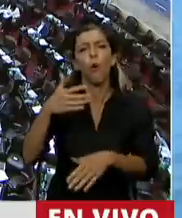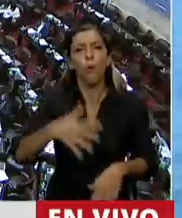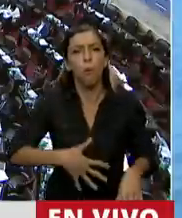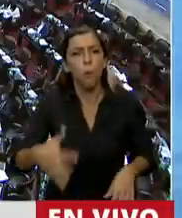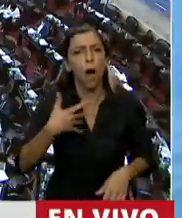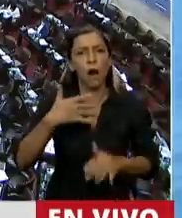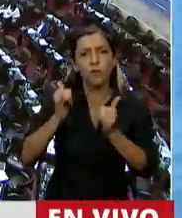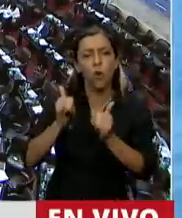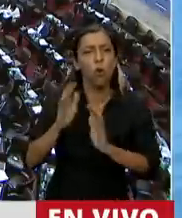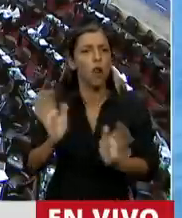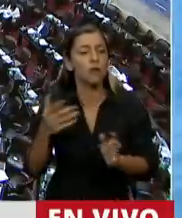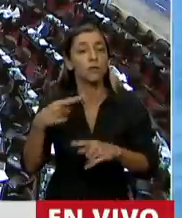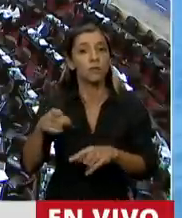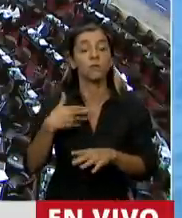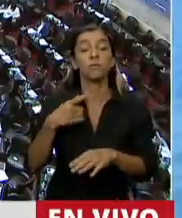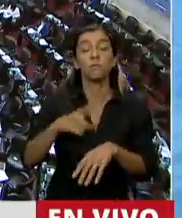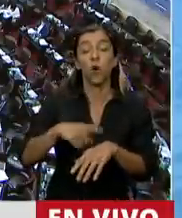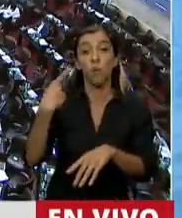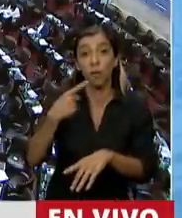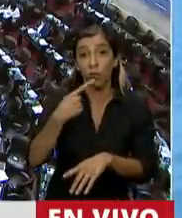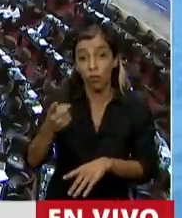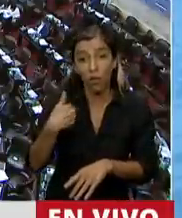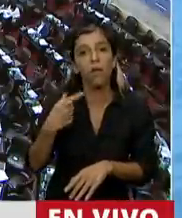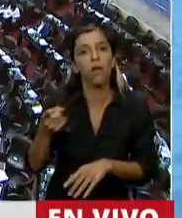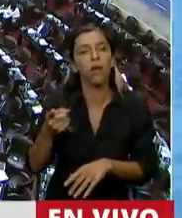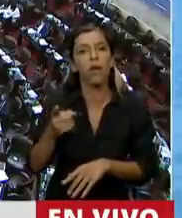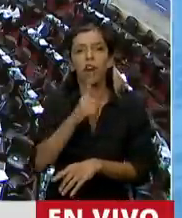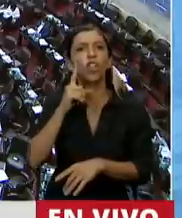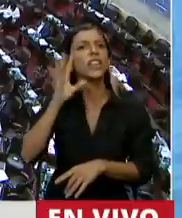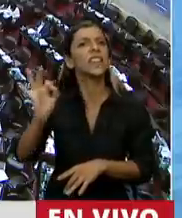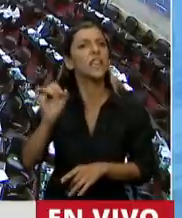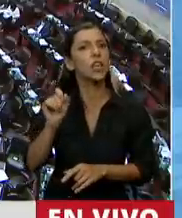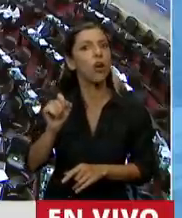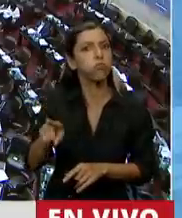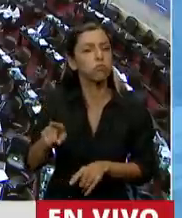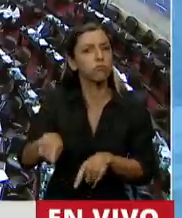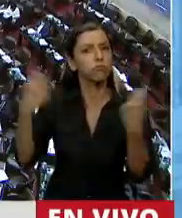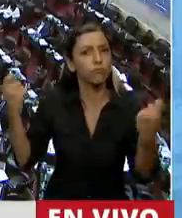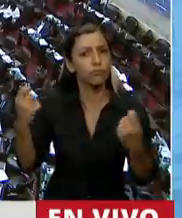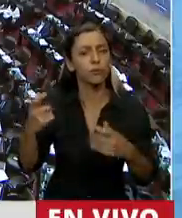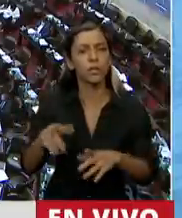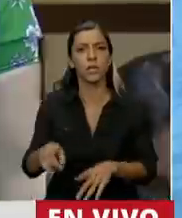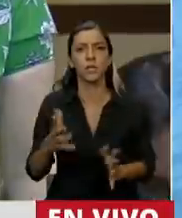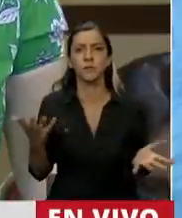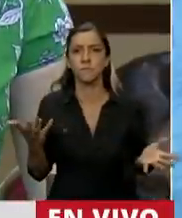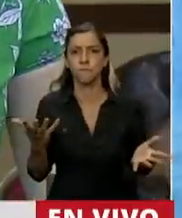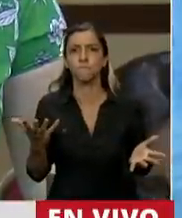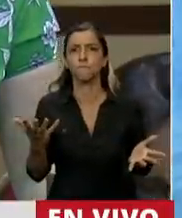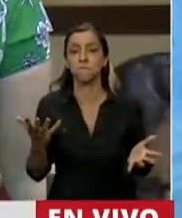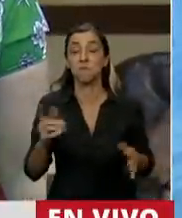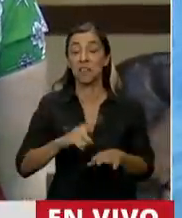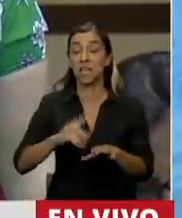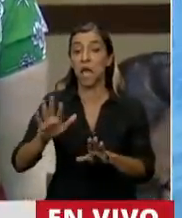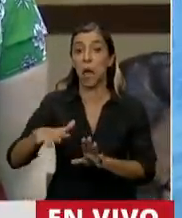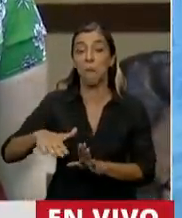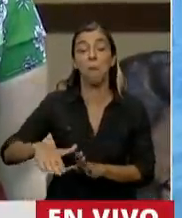madre. Al poco tiempo, a esta víctima de abuso sexual agravado le festejaron sus 15